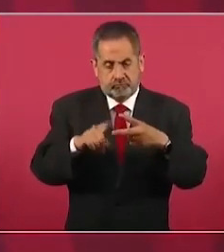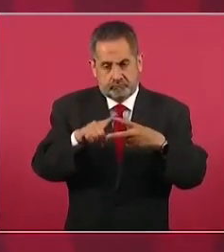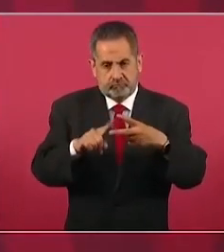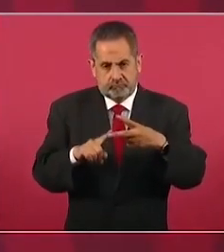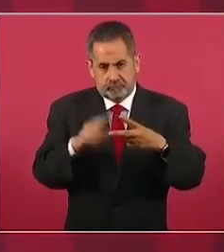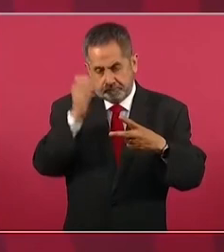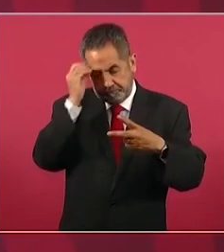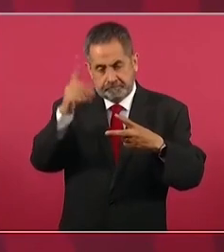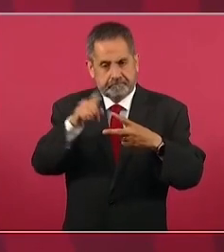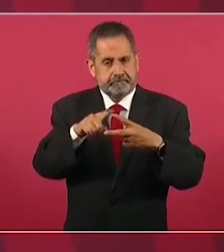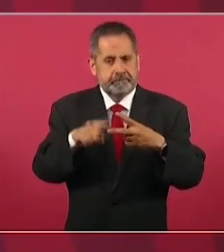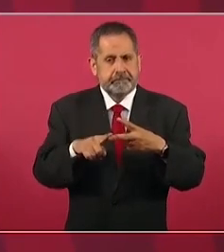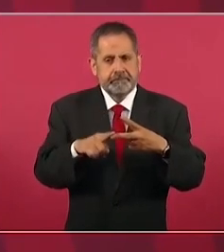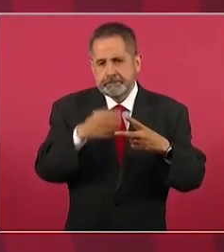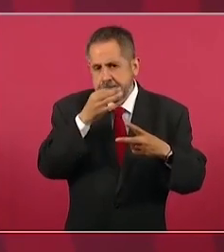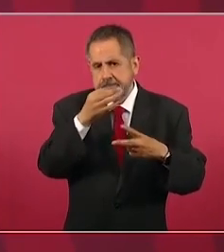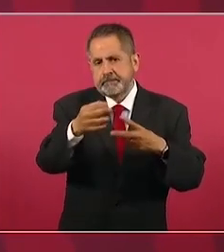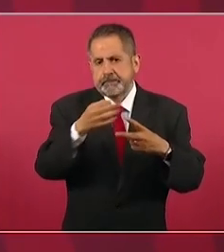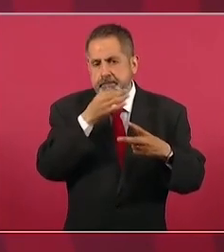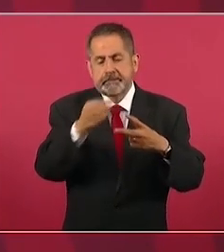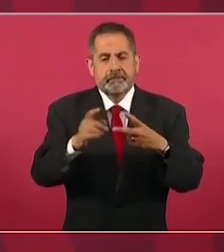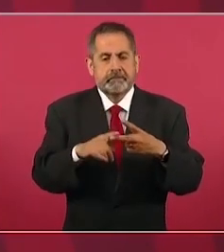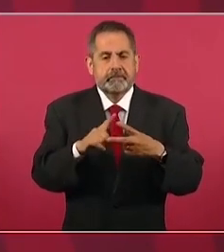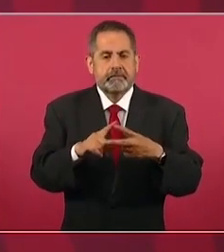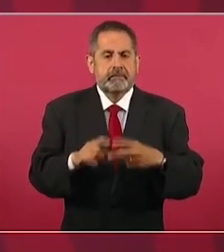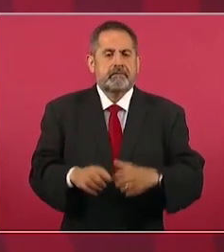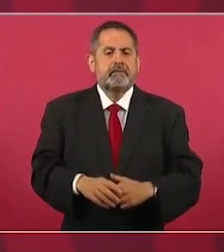que se me estaba pasando.